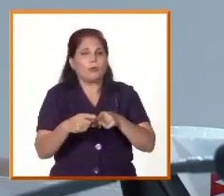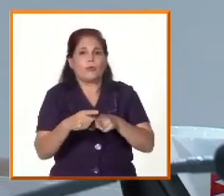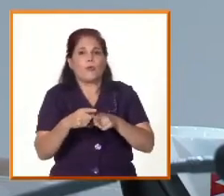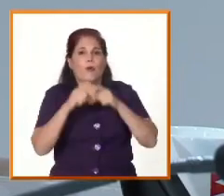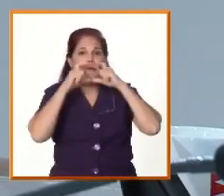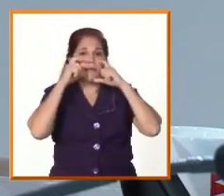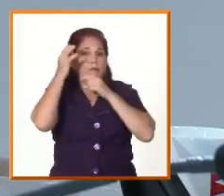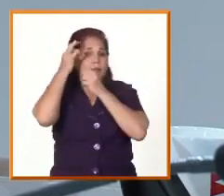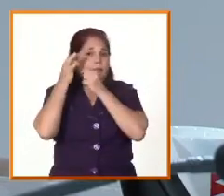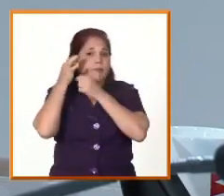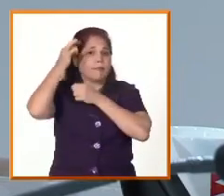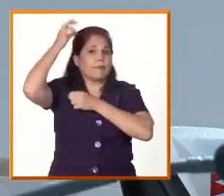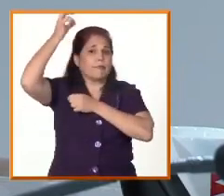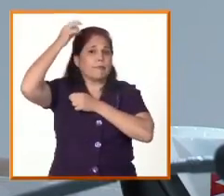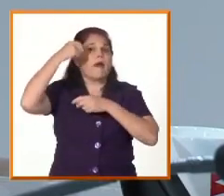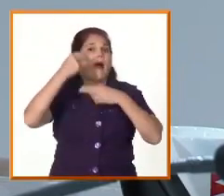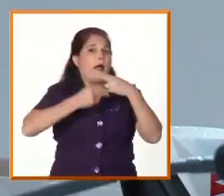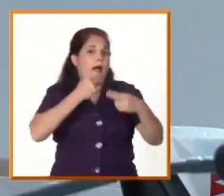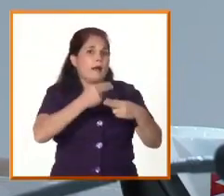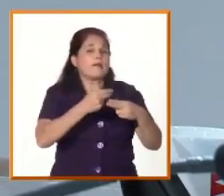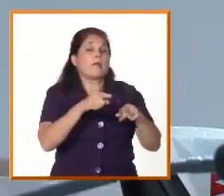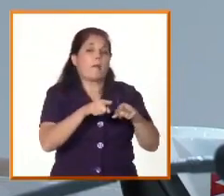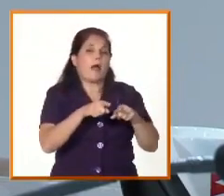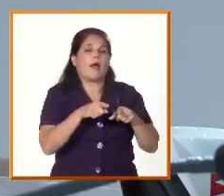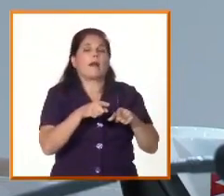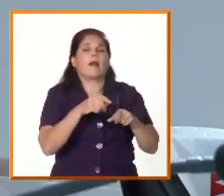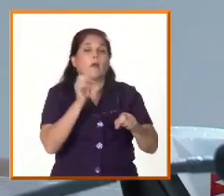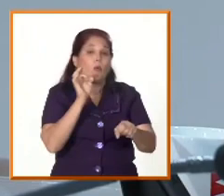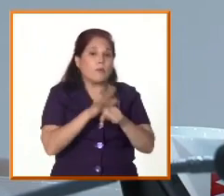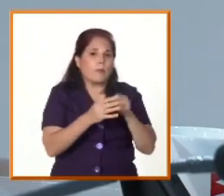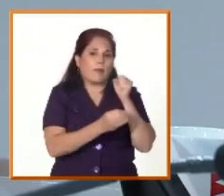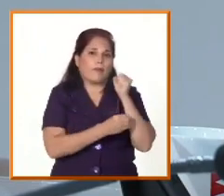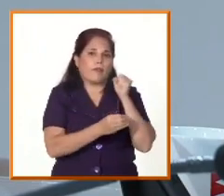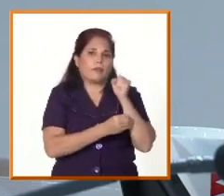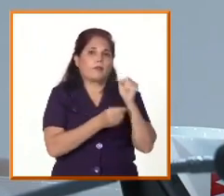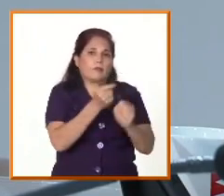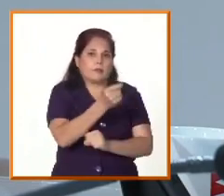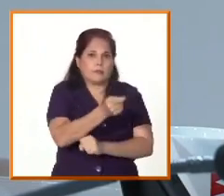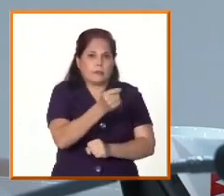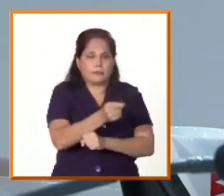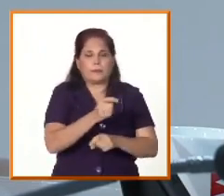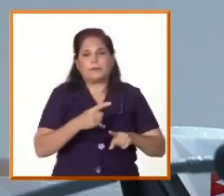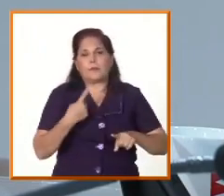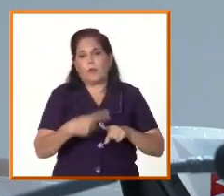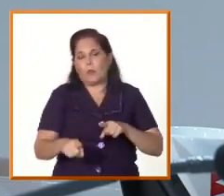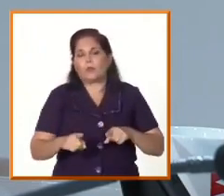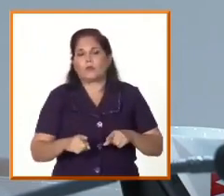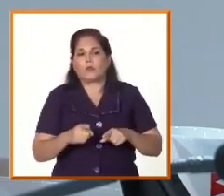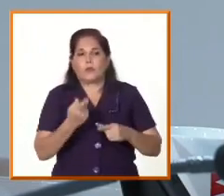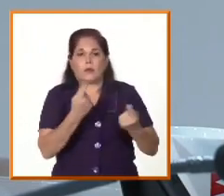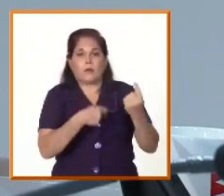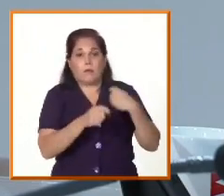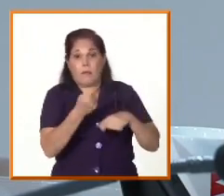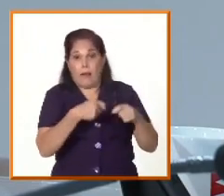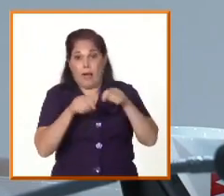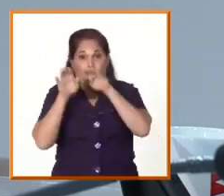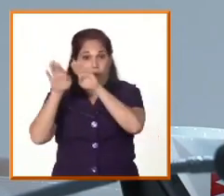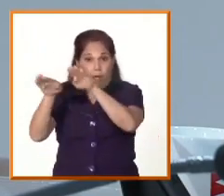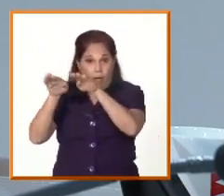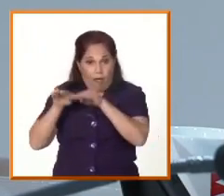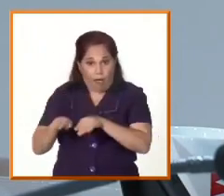van a propiciar el desarrollo oportuno de la actividad a partir de los insumos que tenemos disponibles en los mercados mayoristas